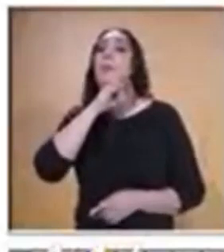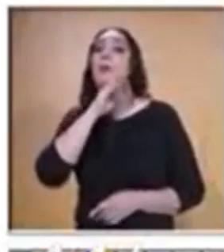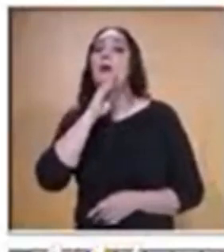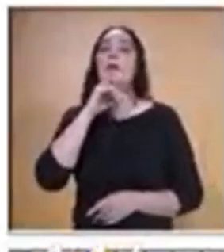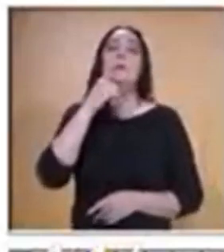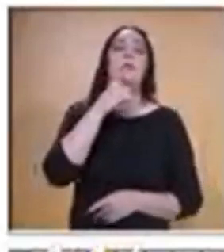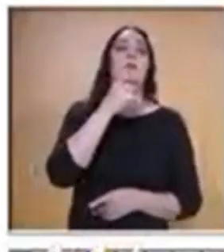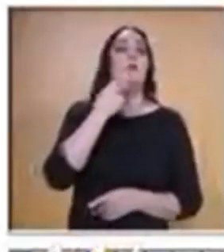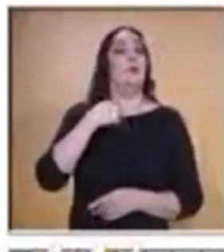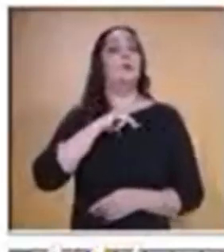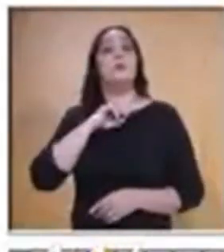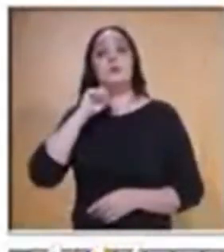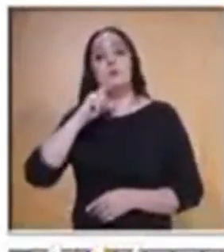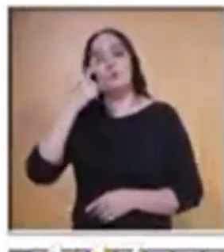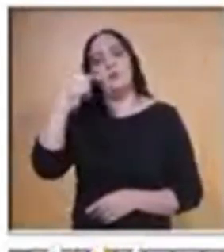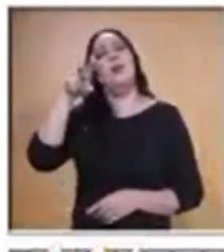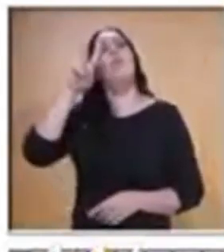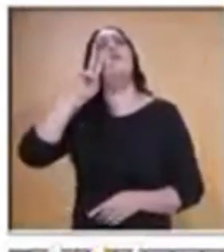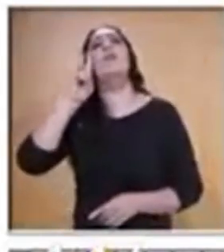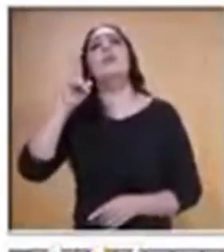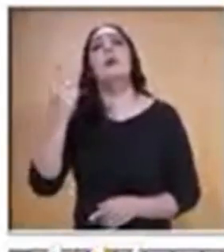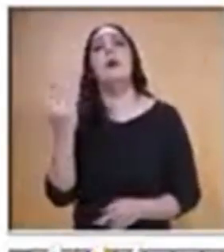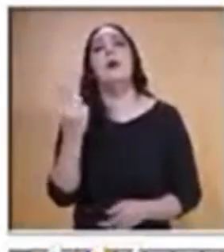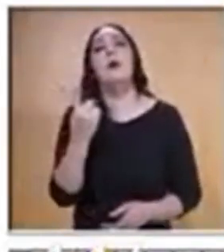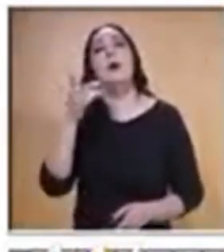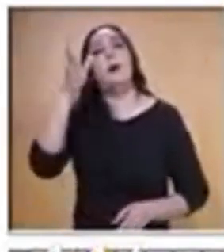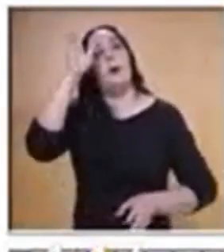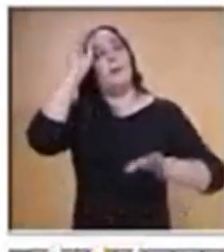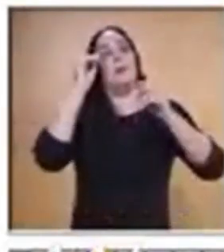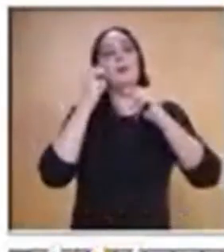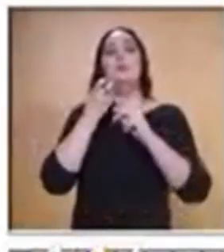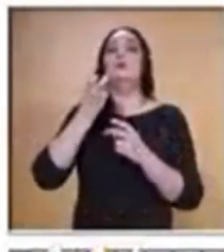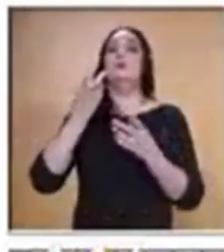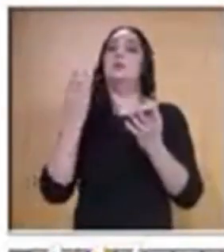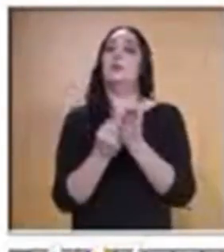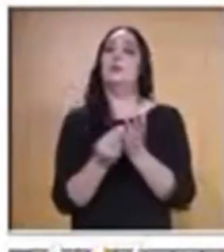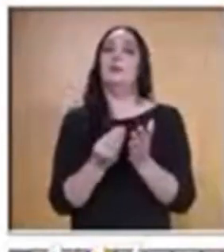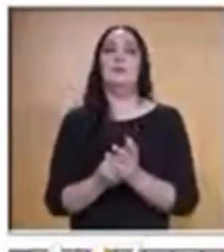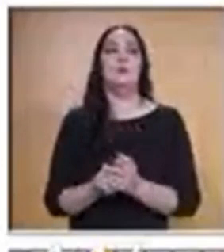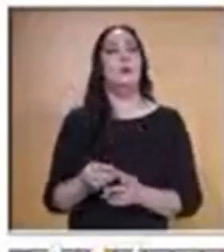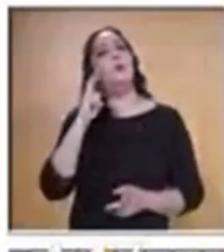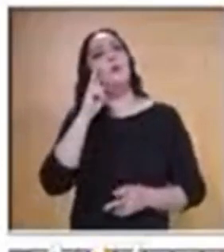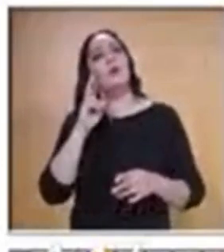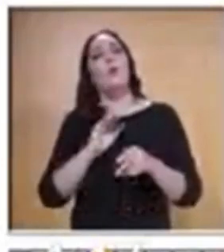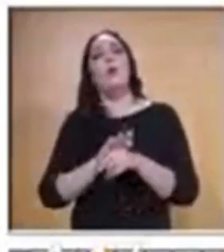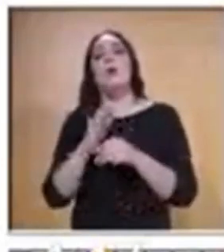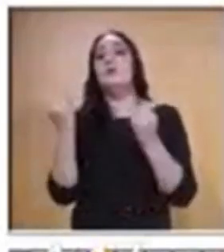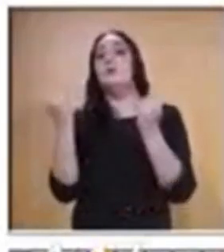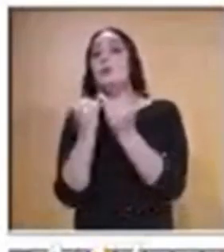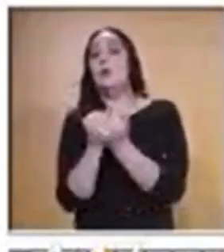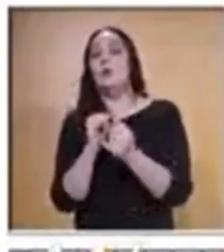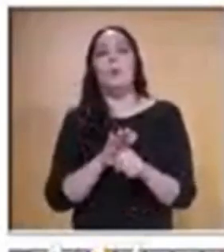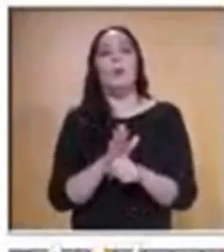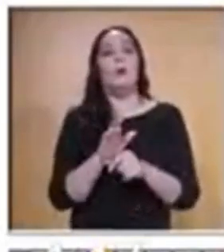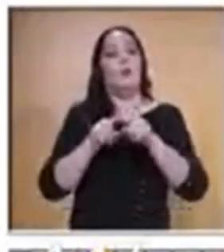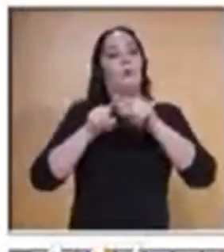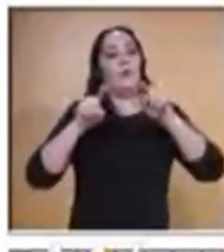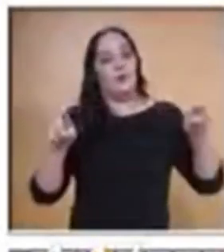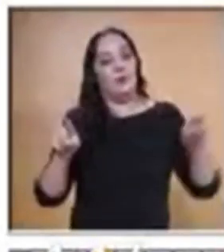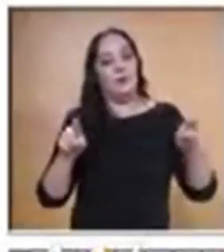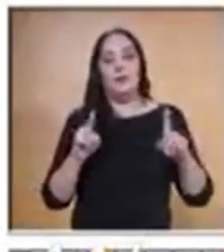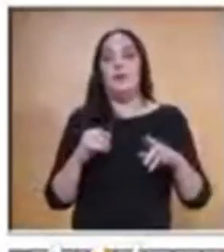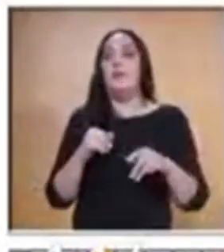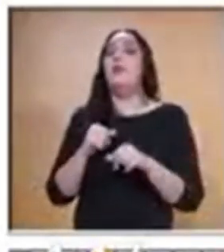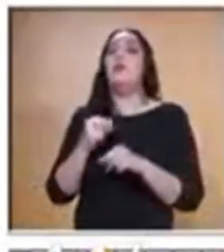que debemos de aprender en esta sesión. Explica las similitudes y diferencias entre el sistema decimal de numeración y un